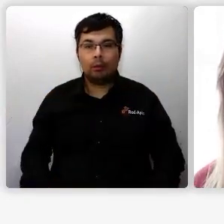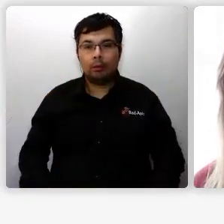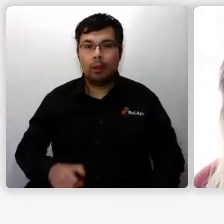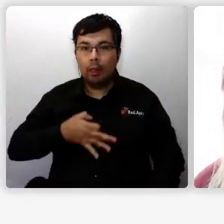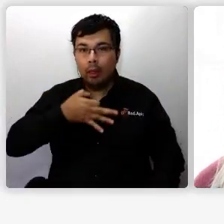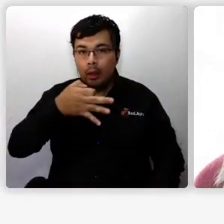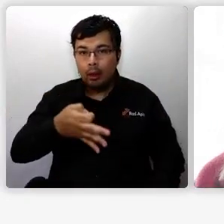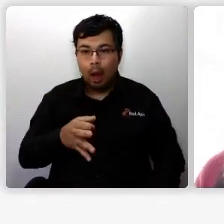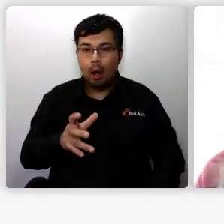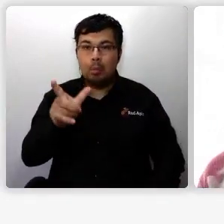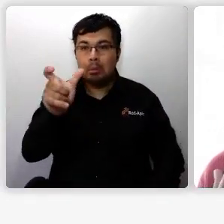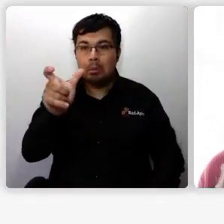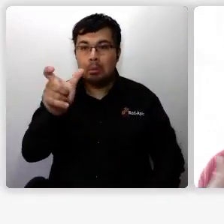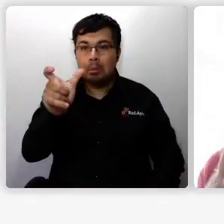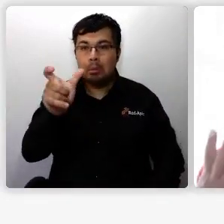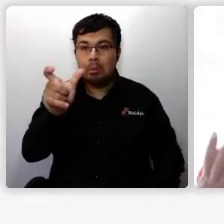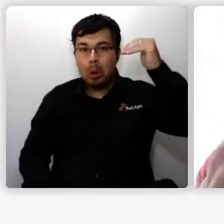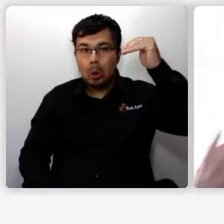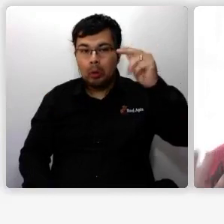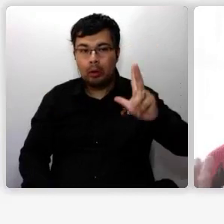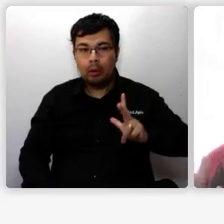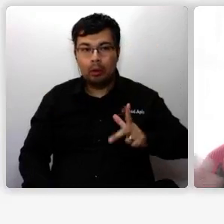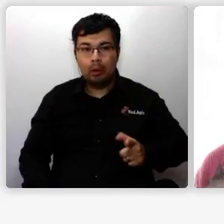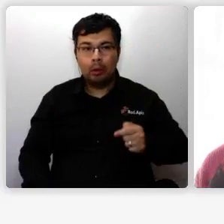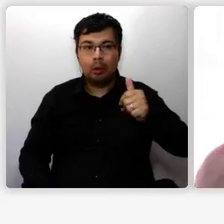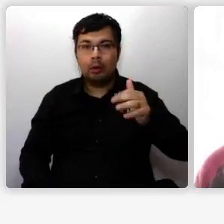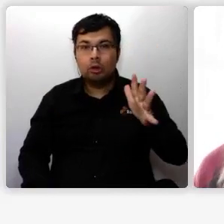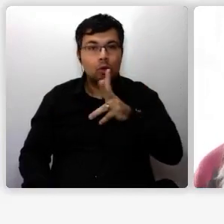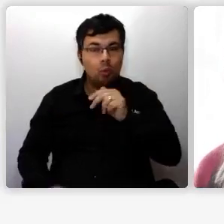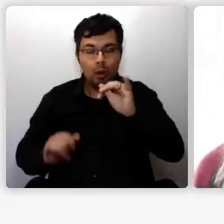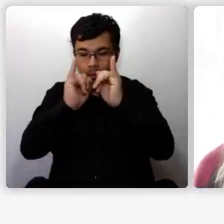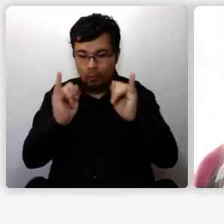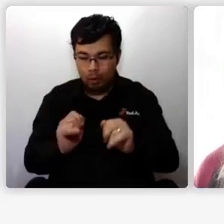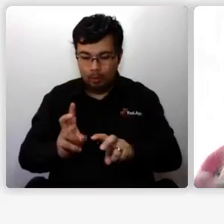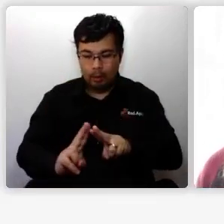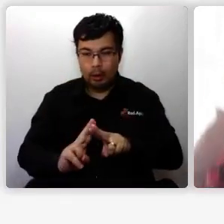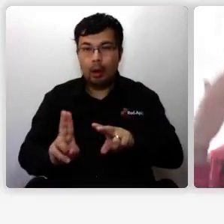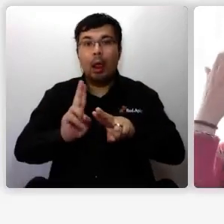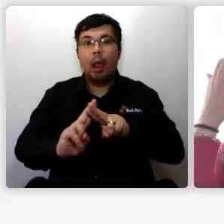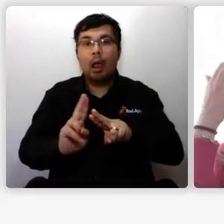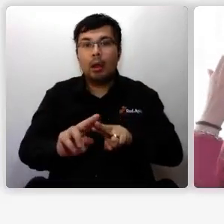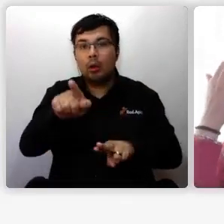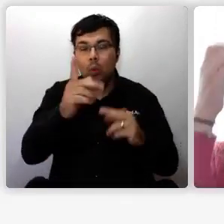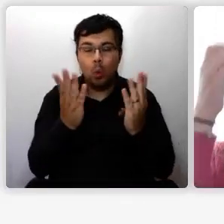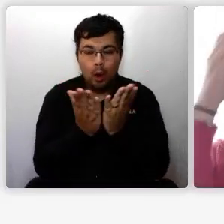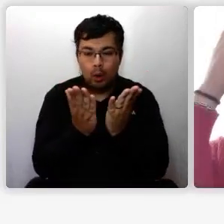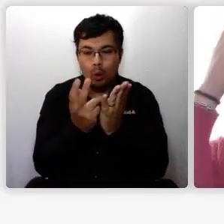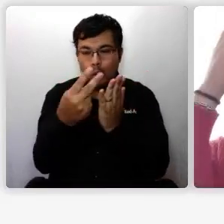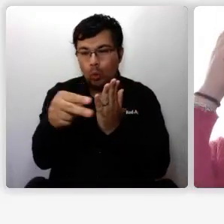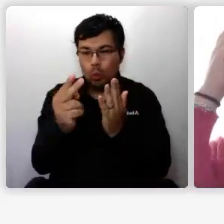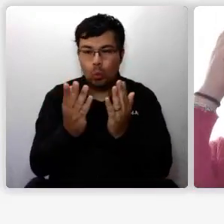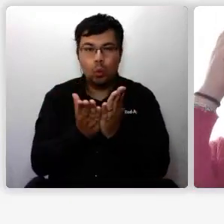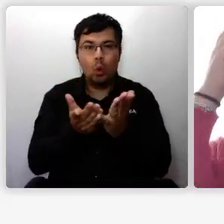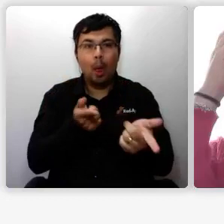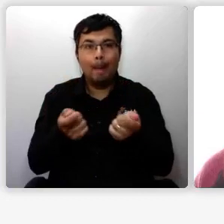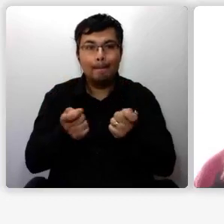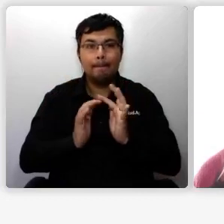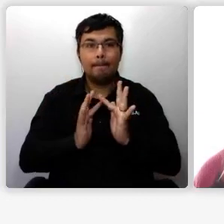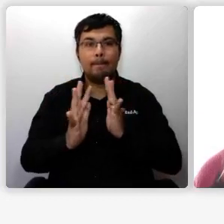los clientes. Si no tenemos formas de hacer nuestro propio estudio de mercado. Hoy día hay herramientas que nos permiten hacer